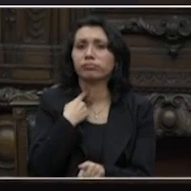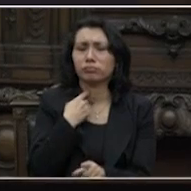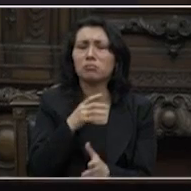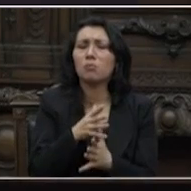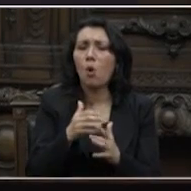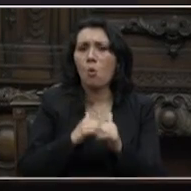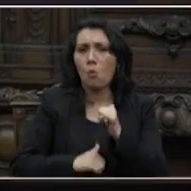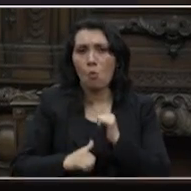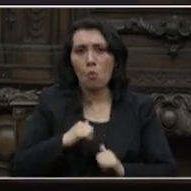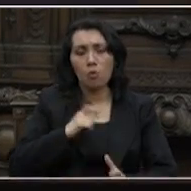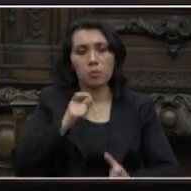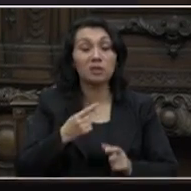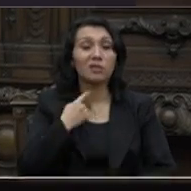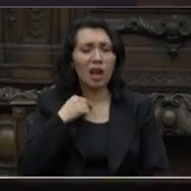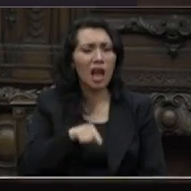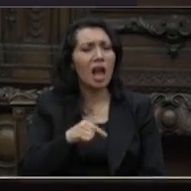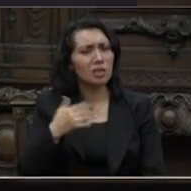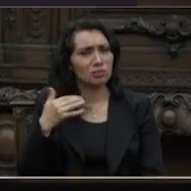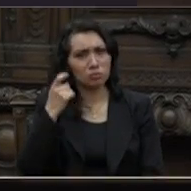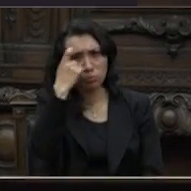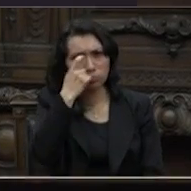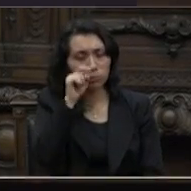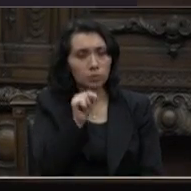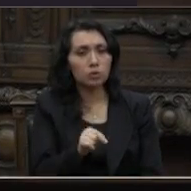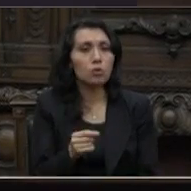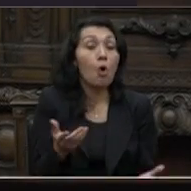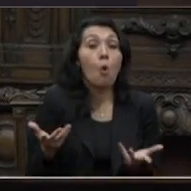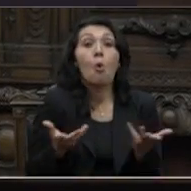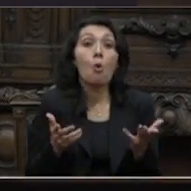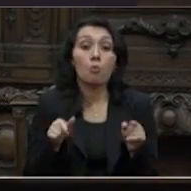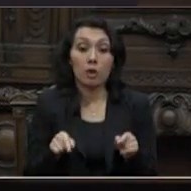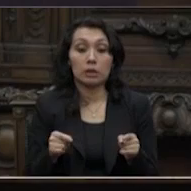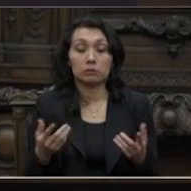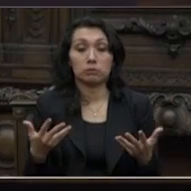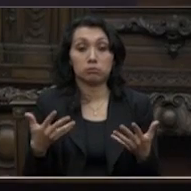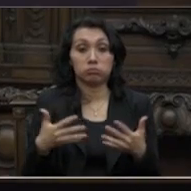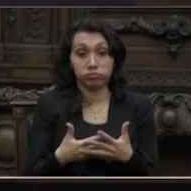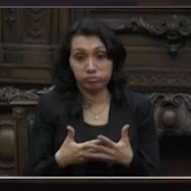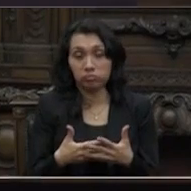víctimas, que eso es lo que me interesa. O sea, cómo esta combinación